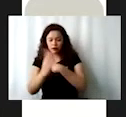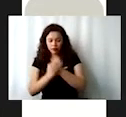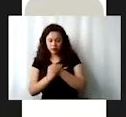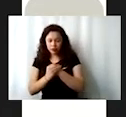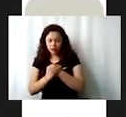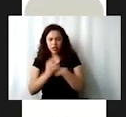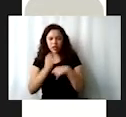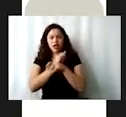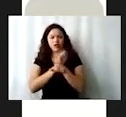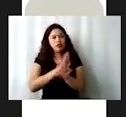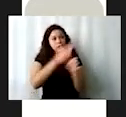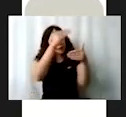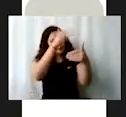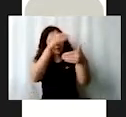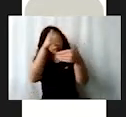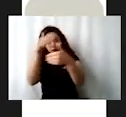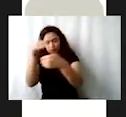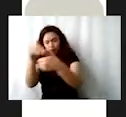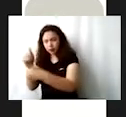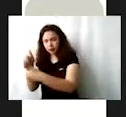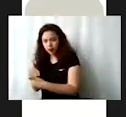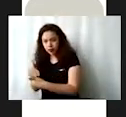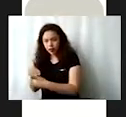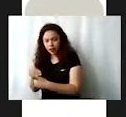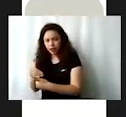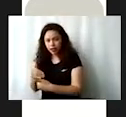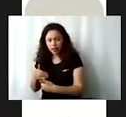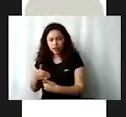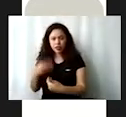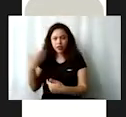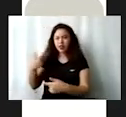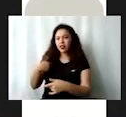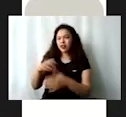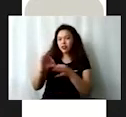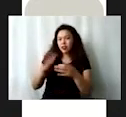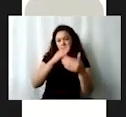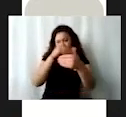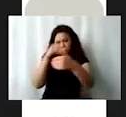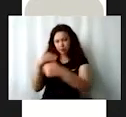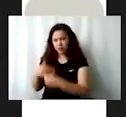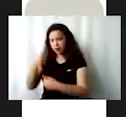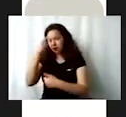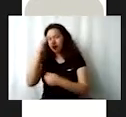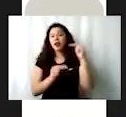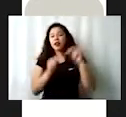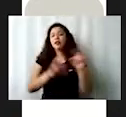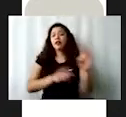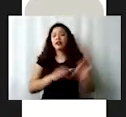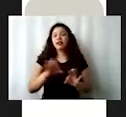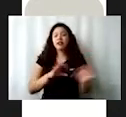esa información sobre todo esto que les acabo yo de mencionar. Y después